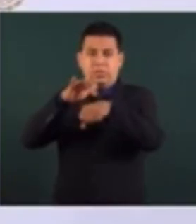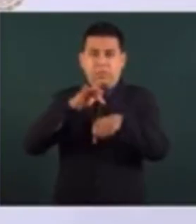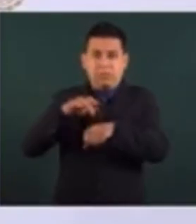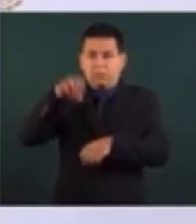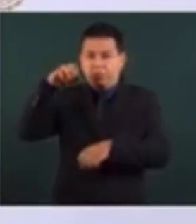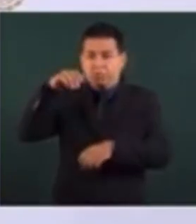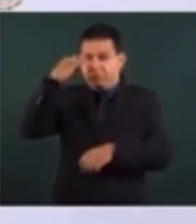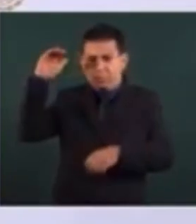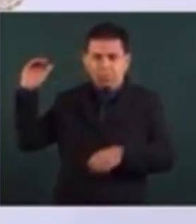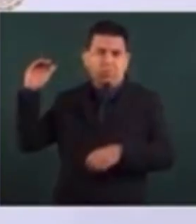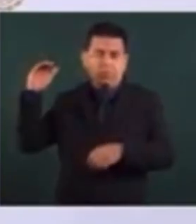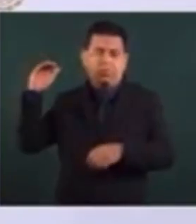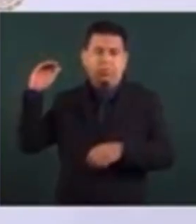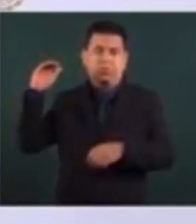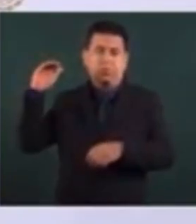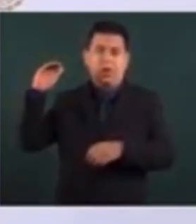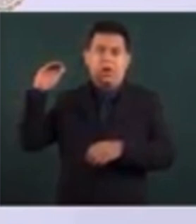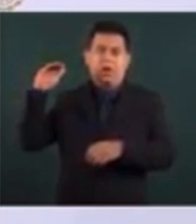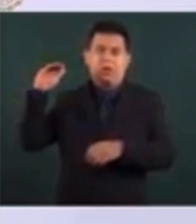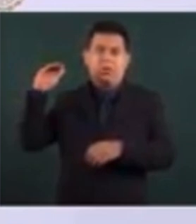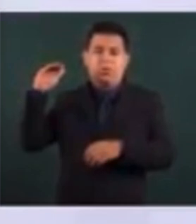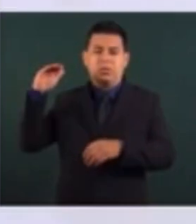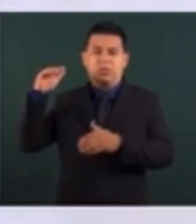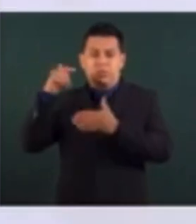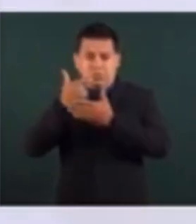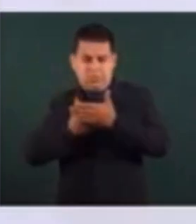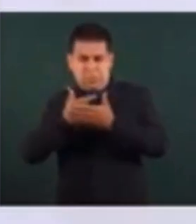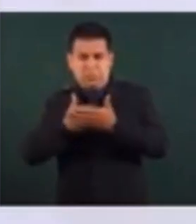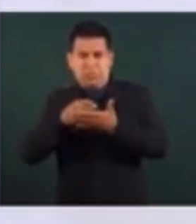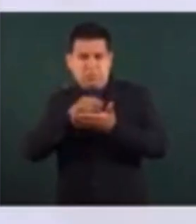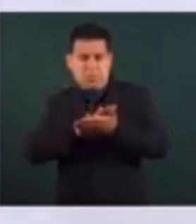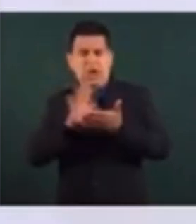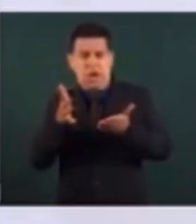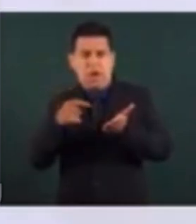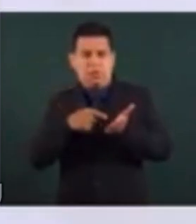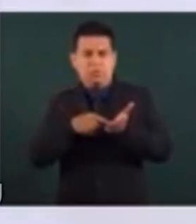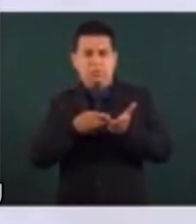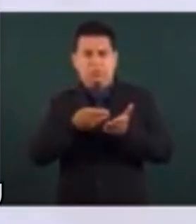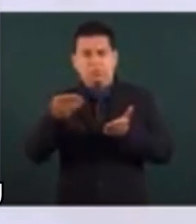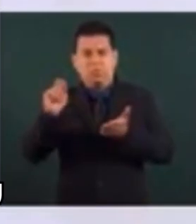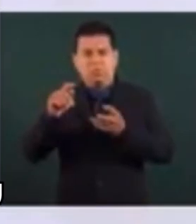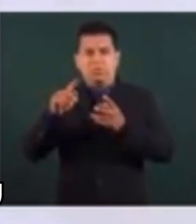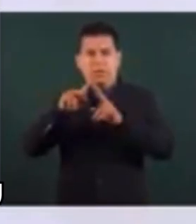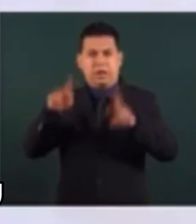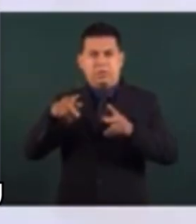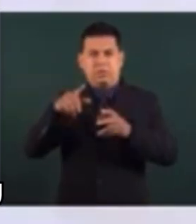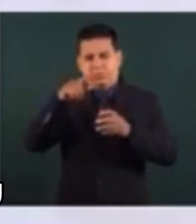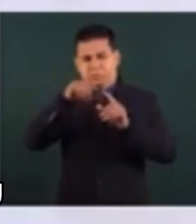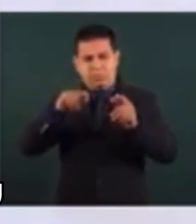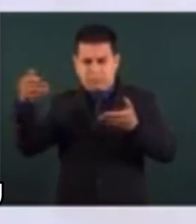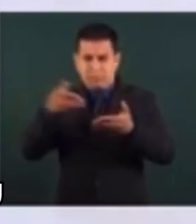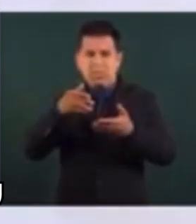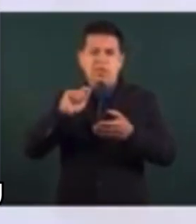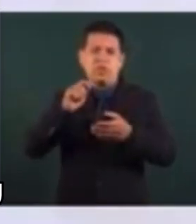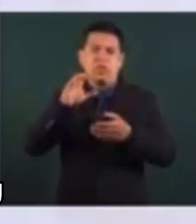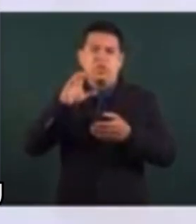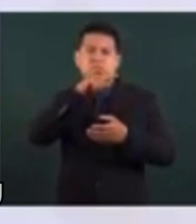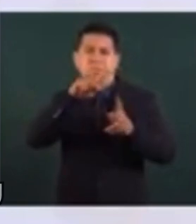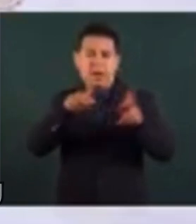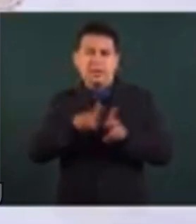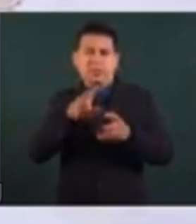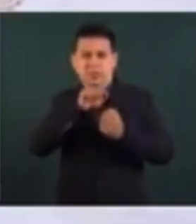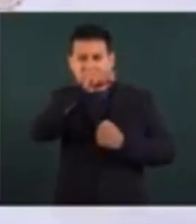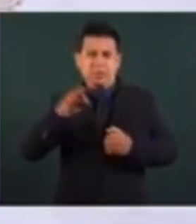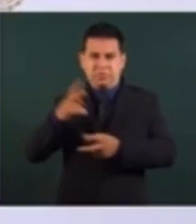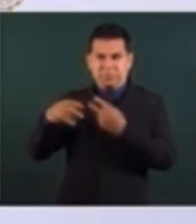los adultos mayores de la delegación Cuauhtémoc, en la Ciudad de México, porque ahí resido, Palacio Nacional, en la Plaza de la Constitución.